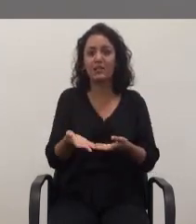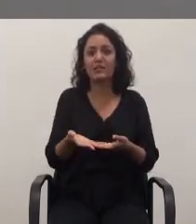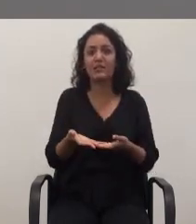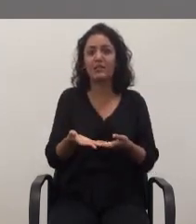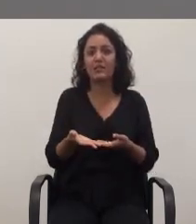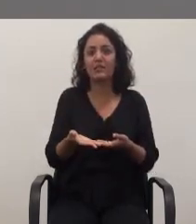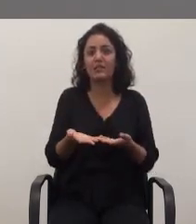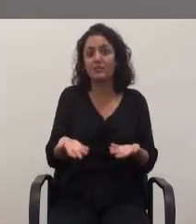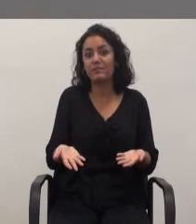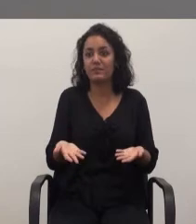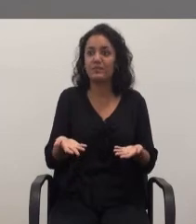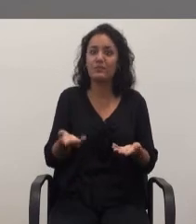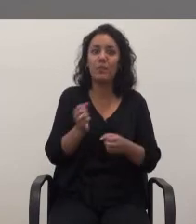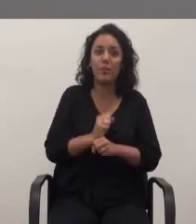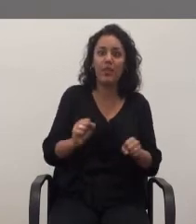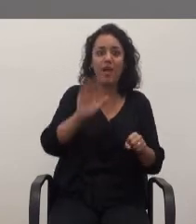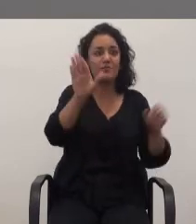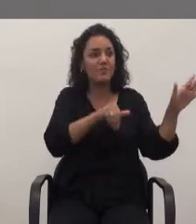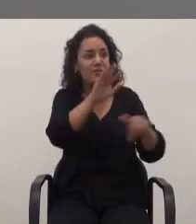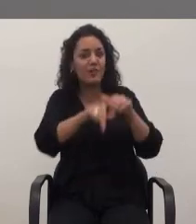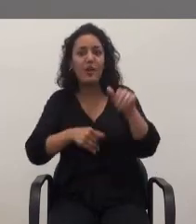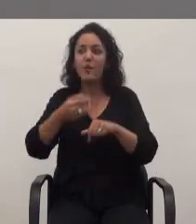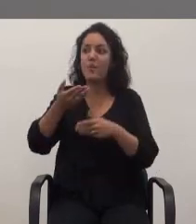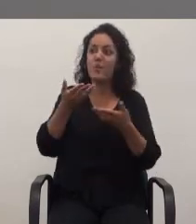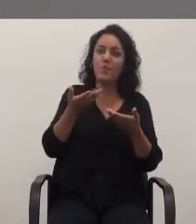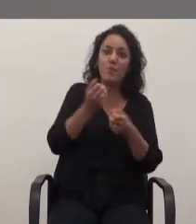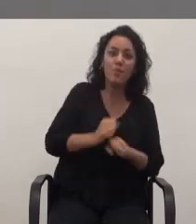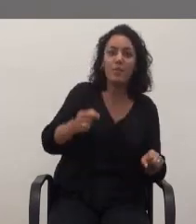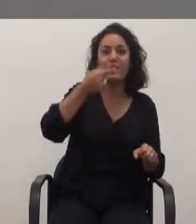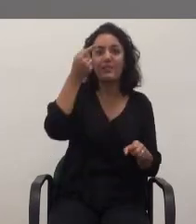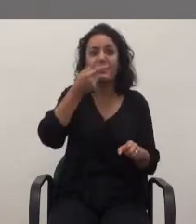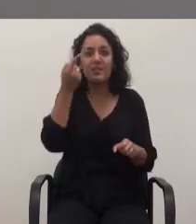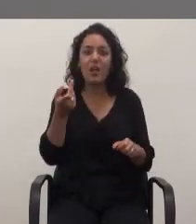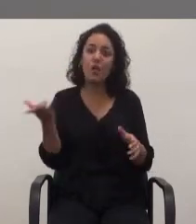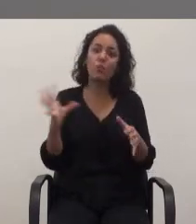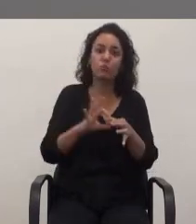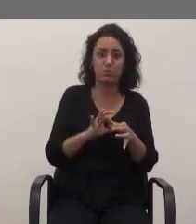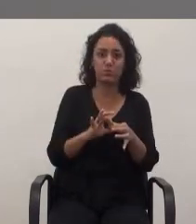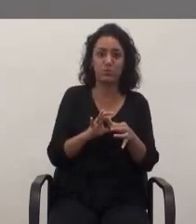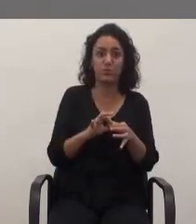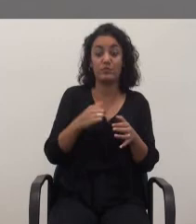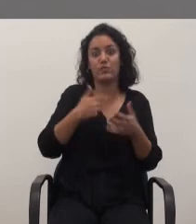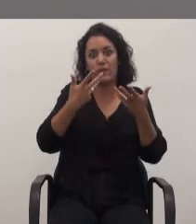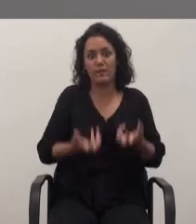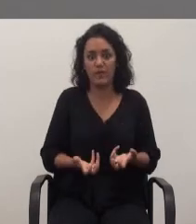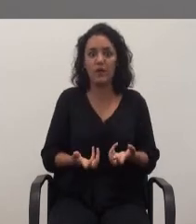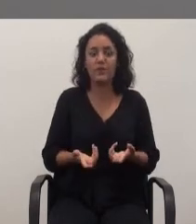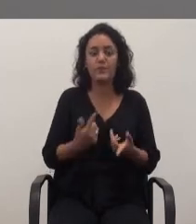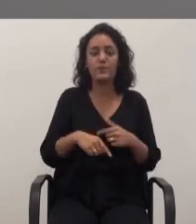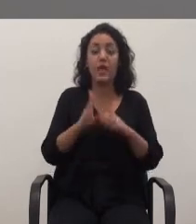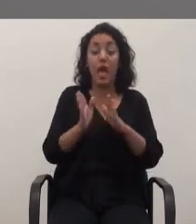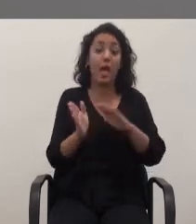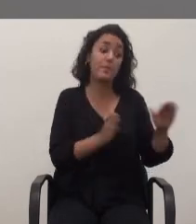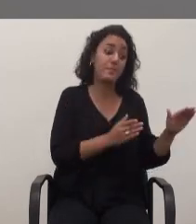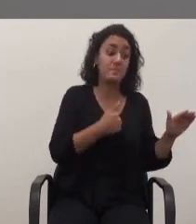bueno, nos convoquen a todos o nos pueda llegar a encontrar. Esa es un poco la ilusión. Por otro lado, también pensaba,